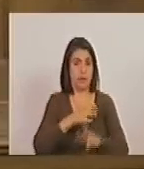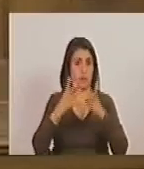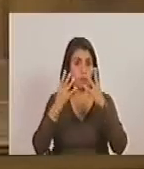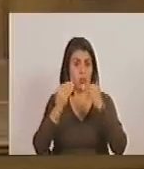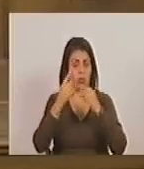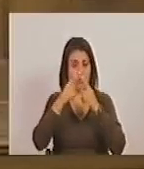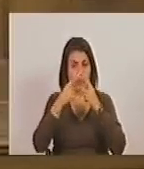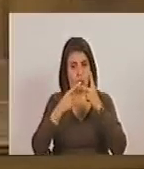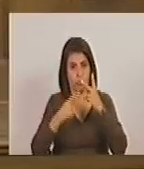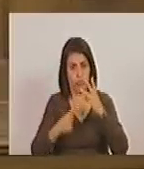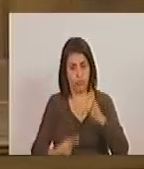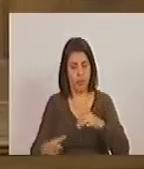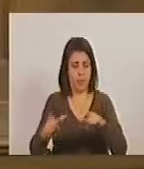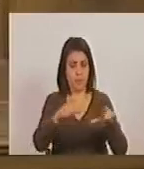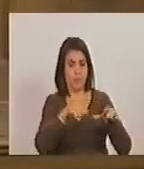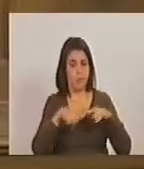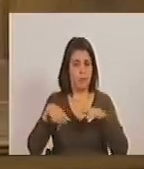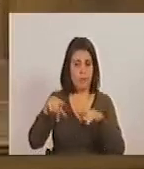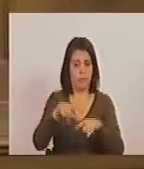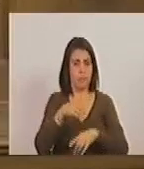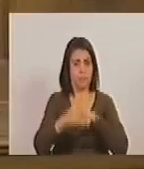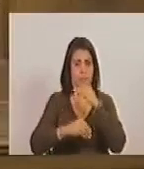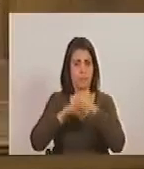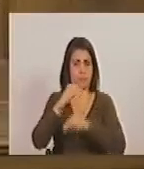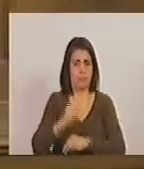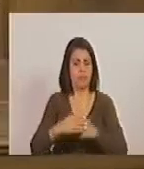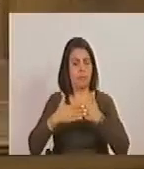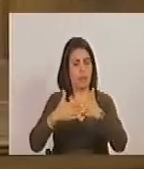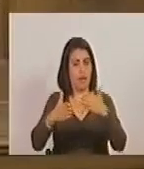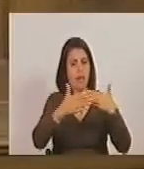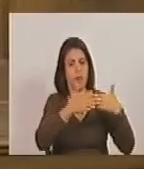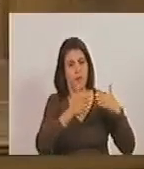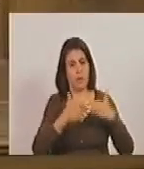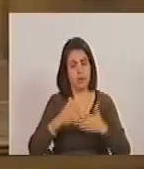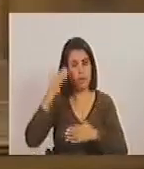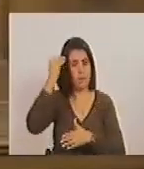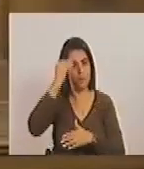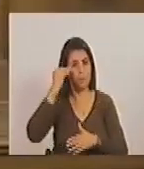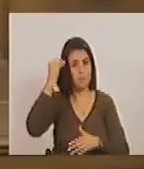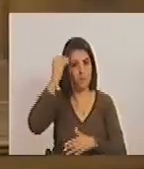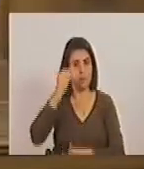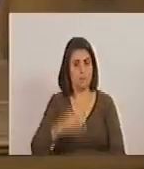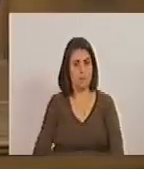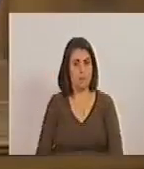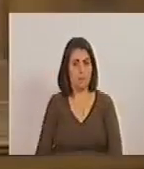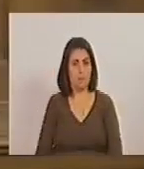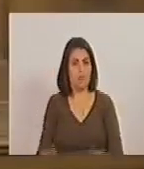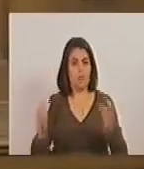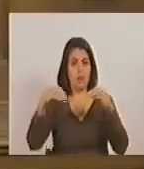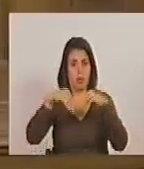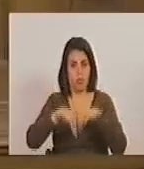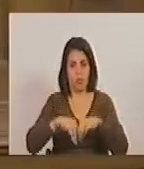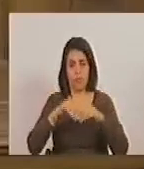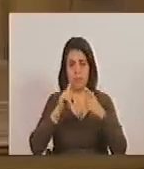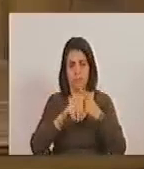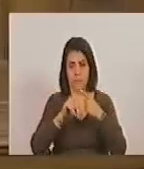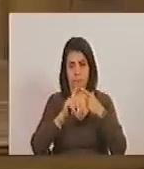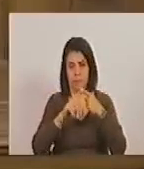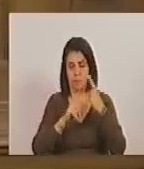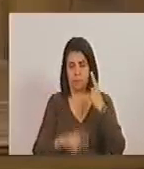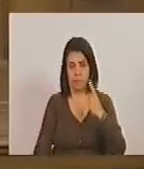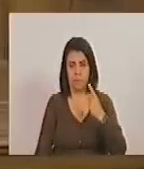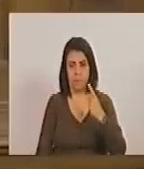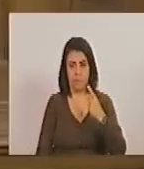muchos espacios que se han abierto a la reflexión. Acuerda,